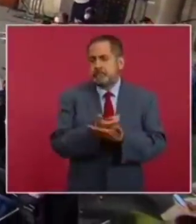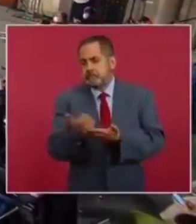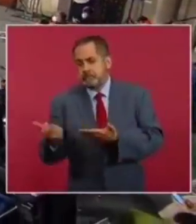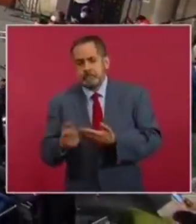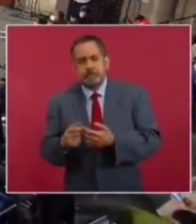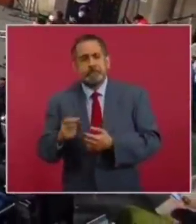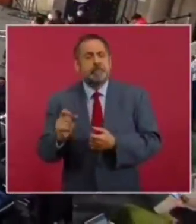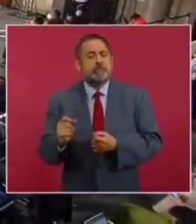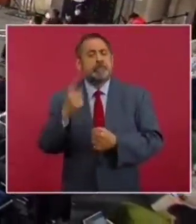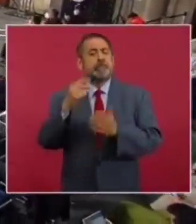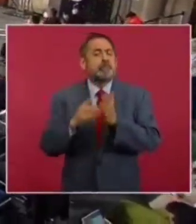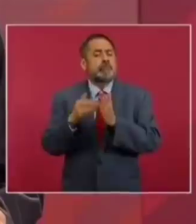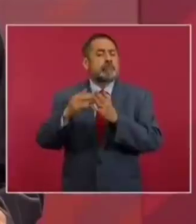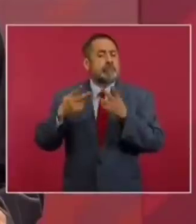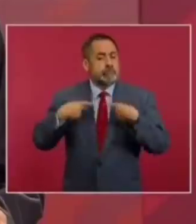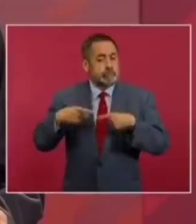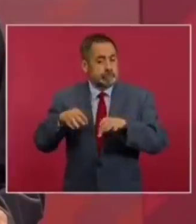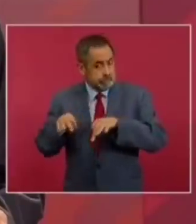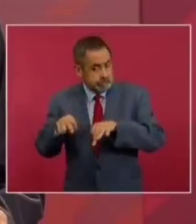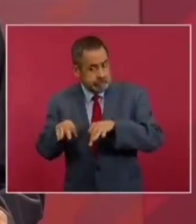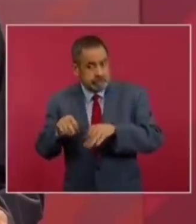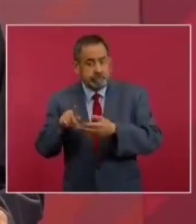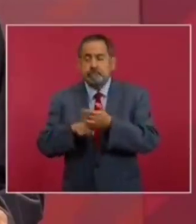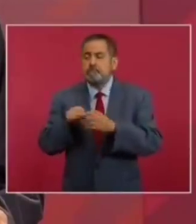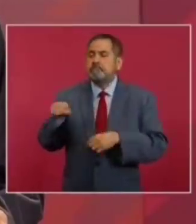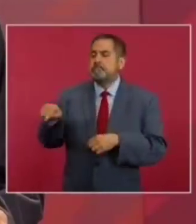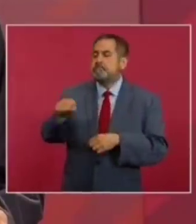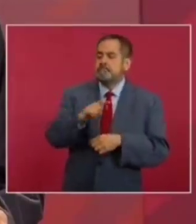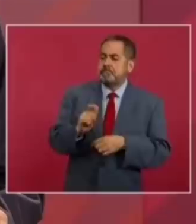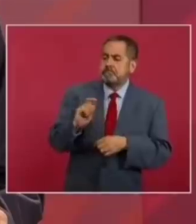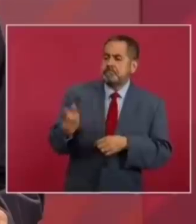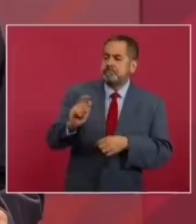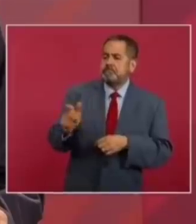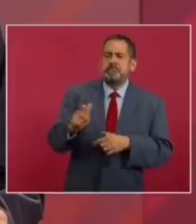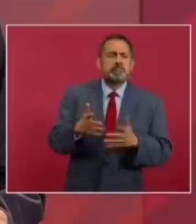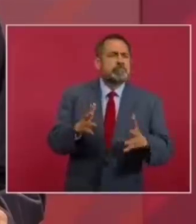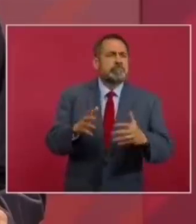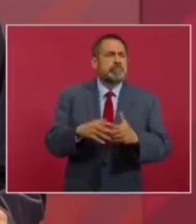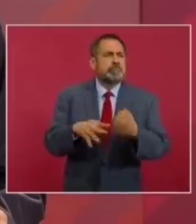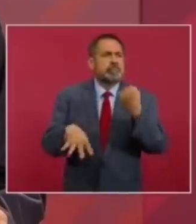millones de trabajadores de